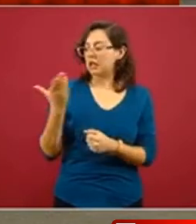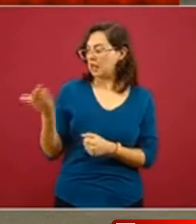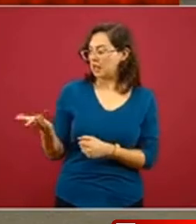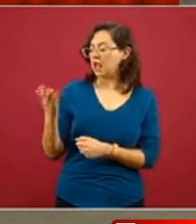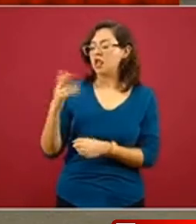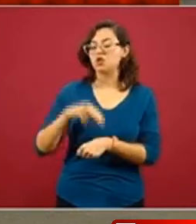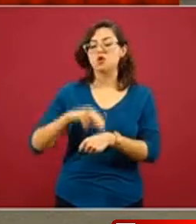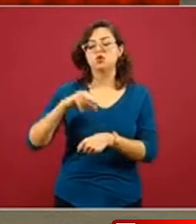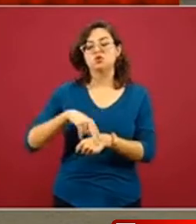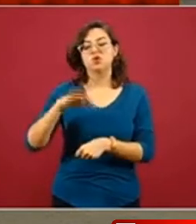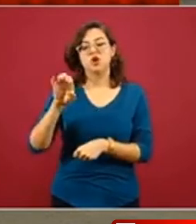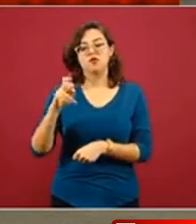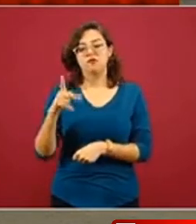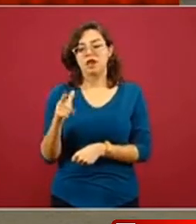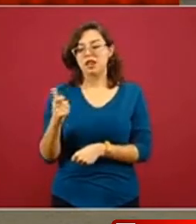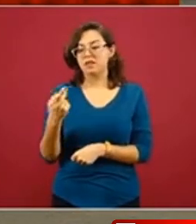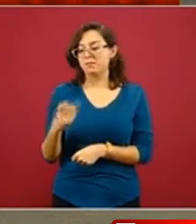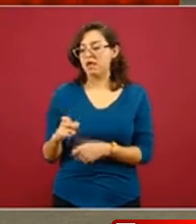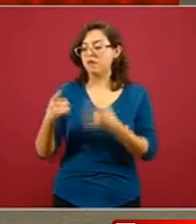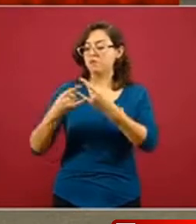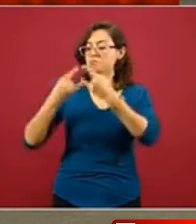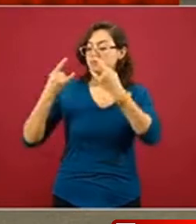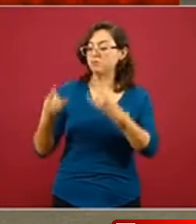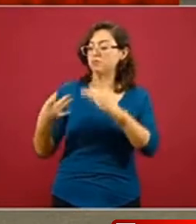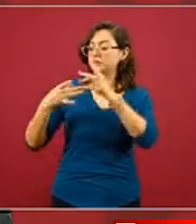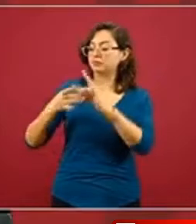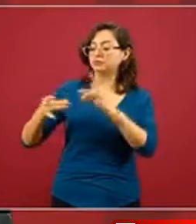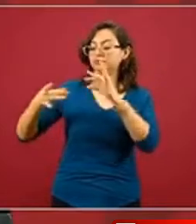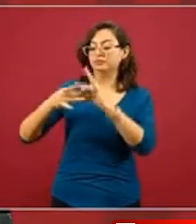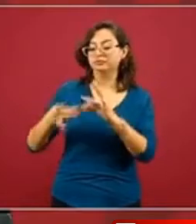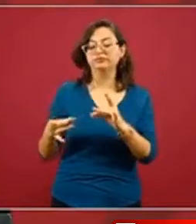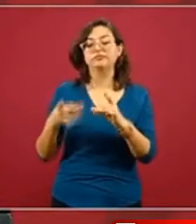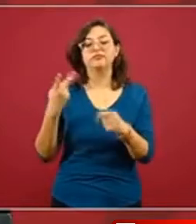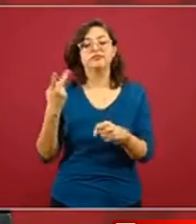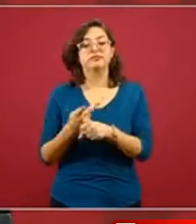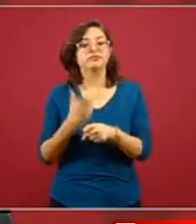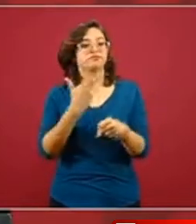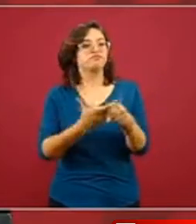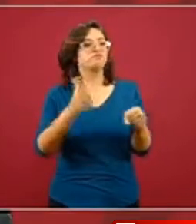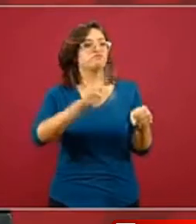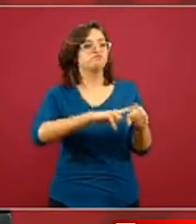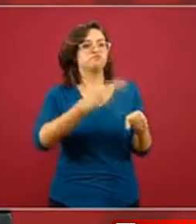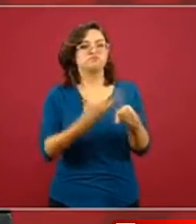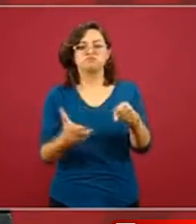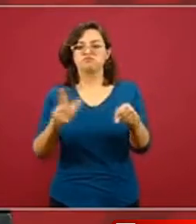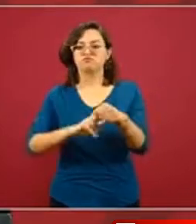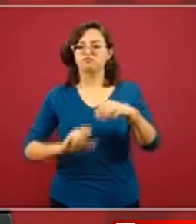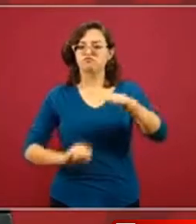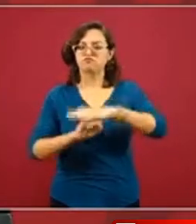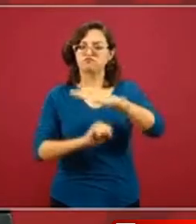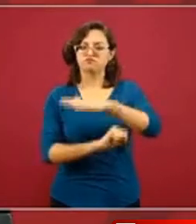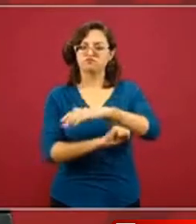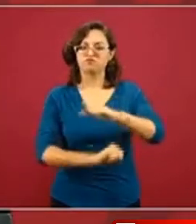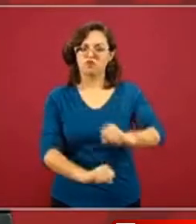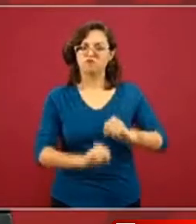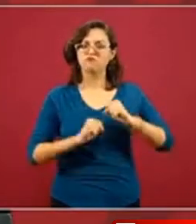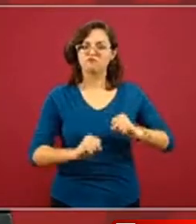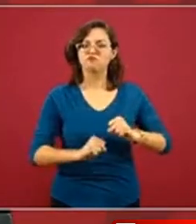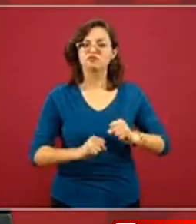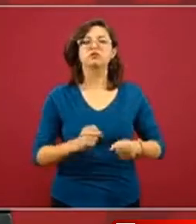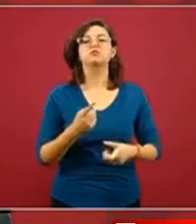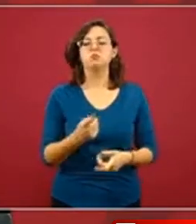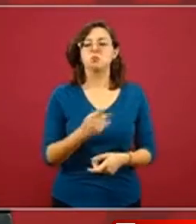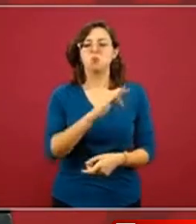Felipe Cruz Vega, ha permitido que nuestras instalaciones de salud sean robustas y estén